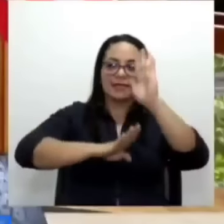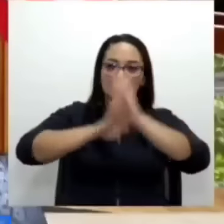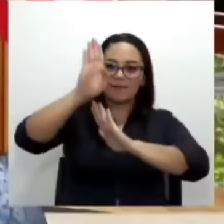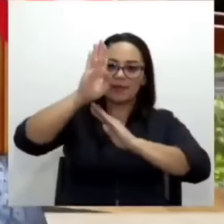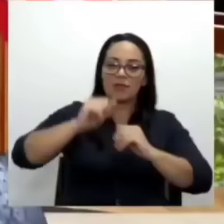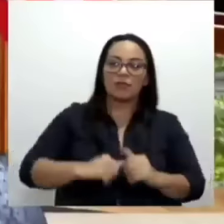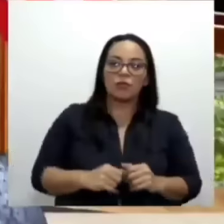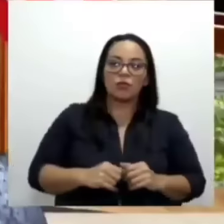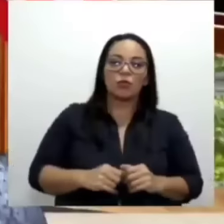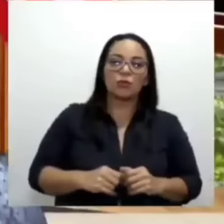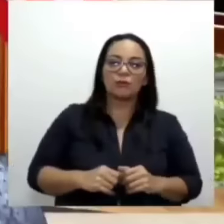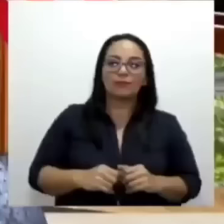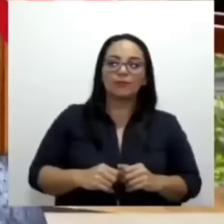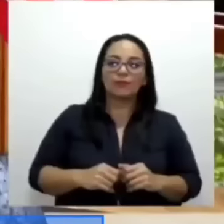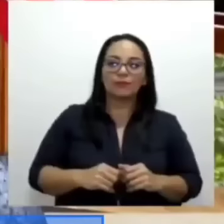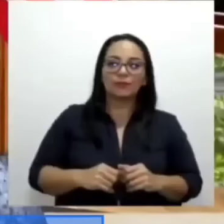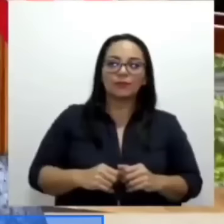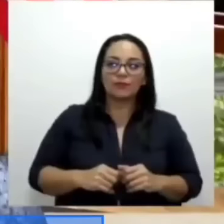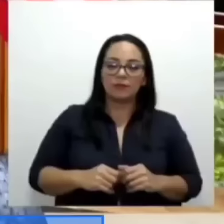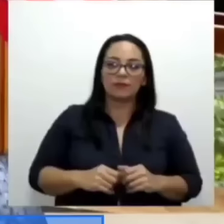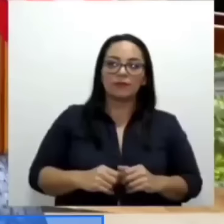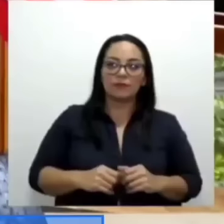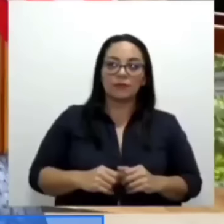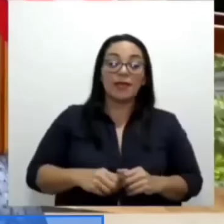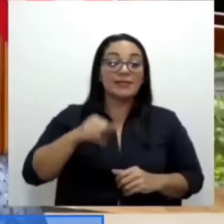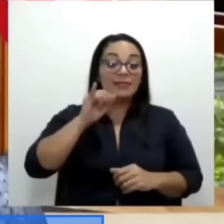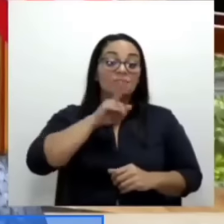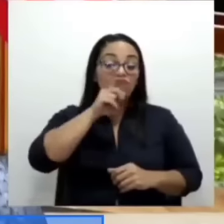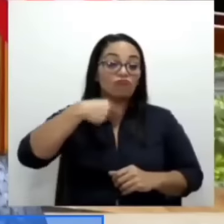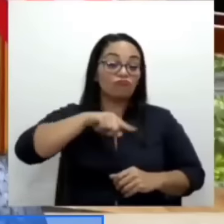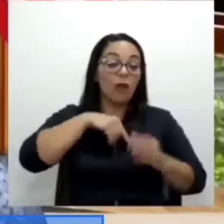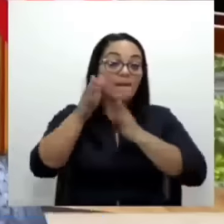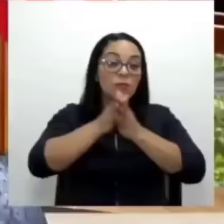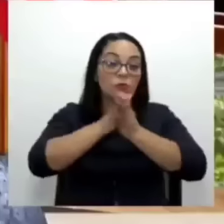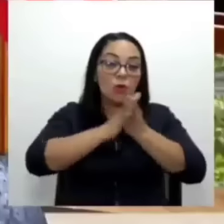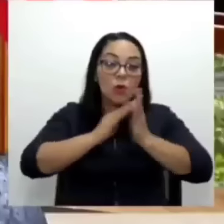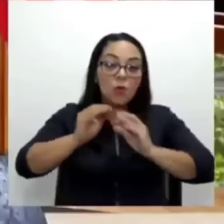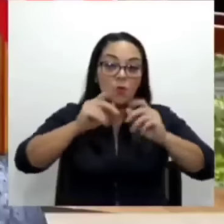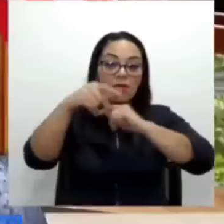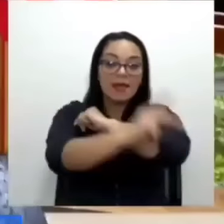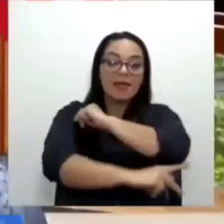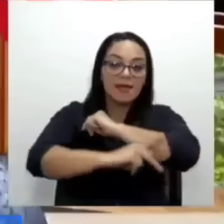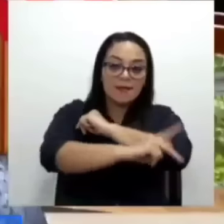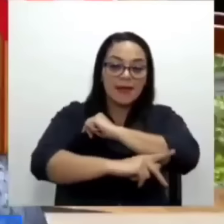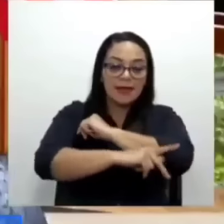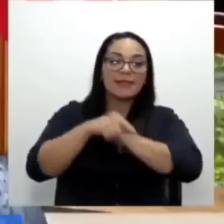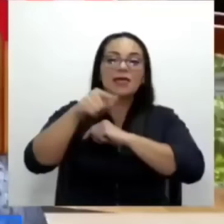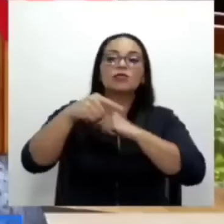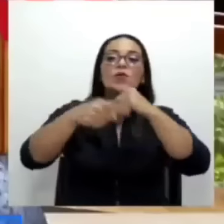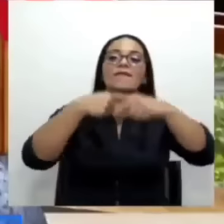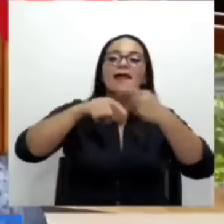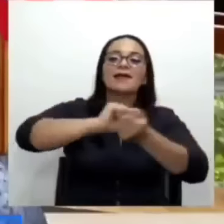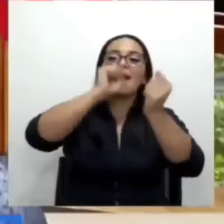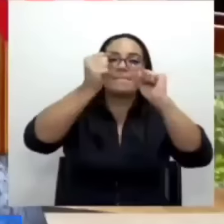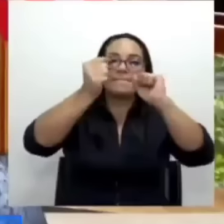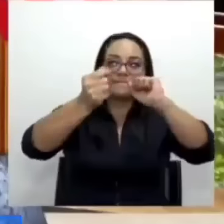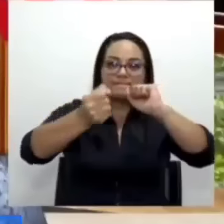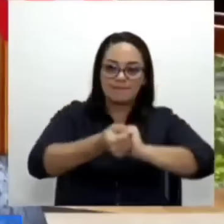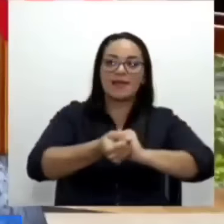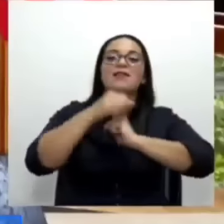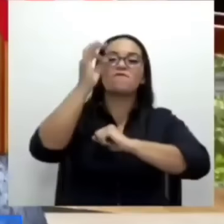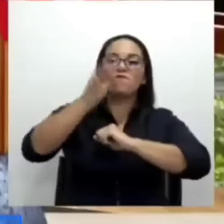va, si aprovechamos esta oportunidad como país, a cambiar el futuro